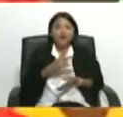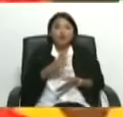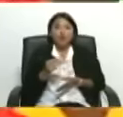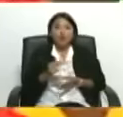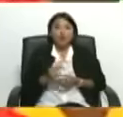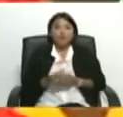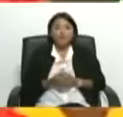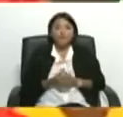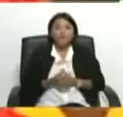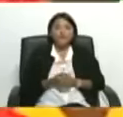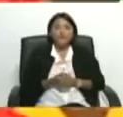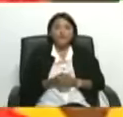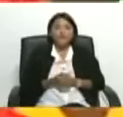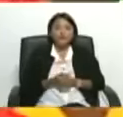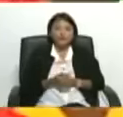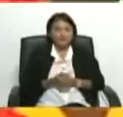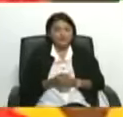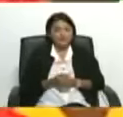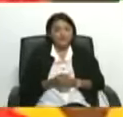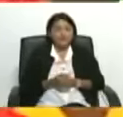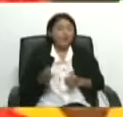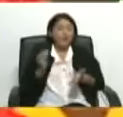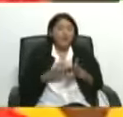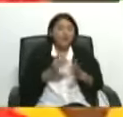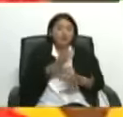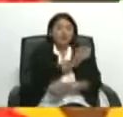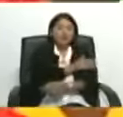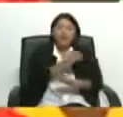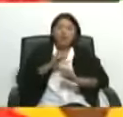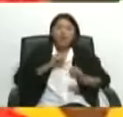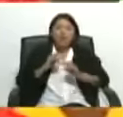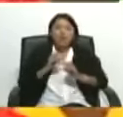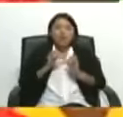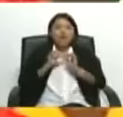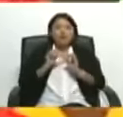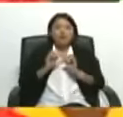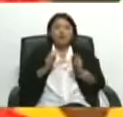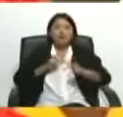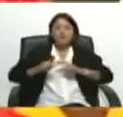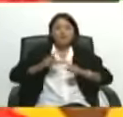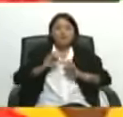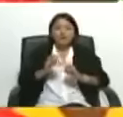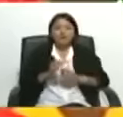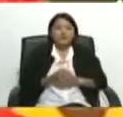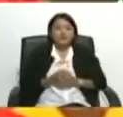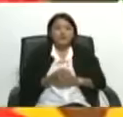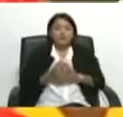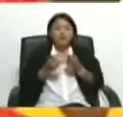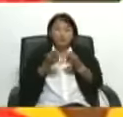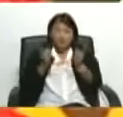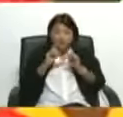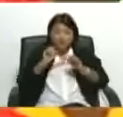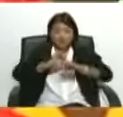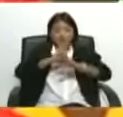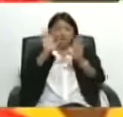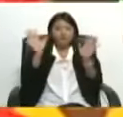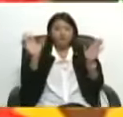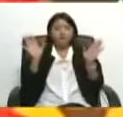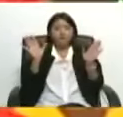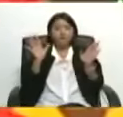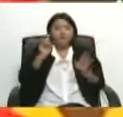este país ni por las buenas ni por las malas. Bueno, hermano, ¿alguien? ¿Todos estamos claros en la misión?